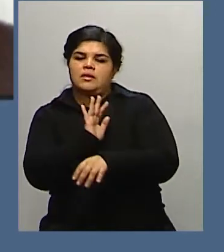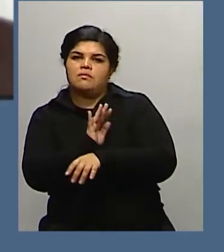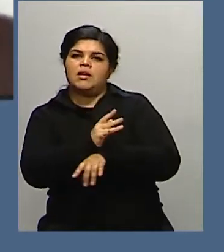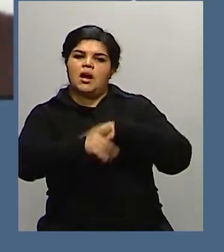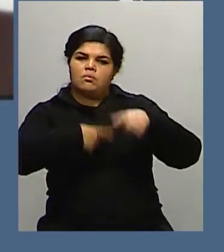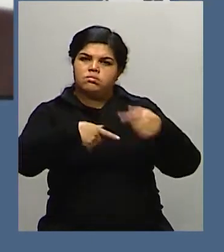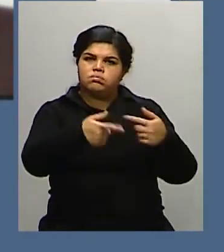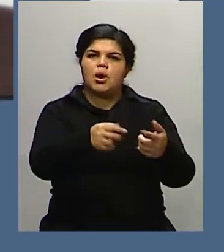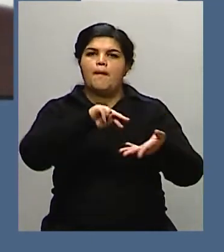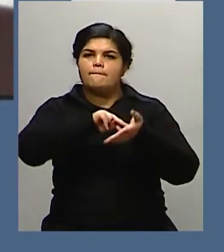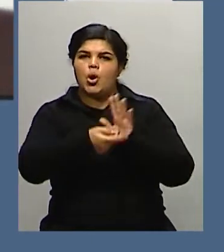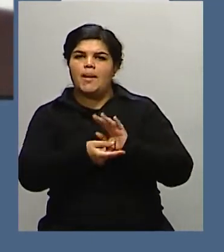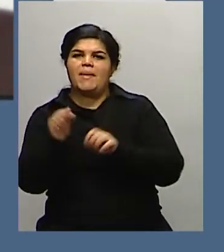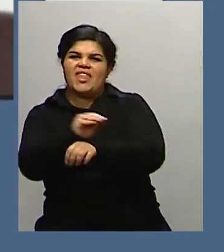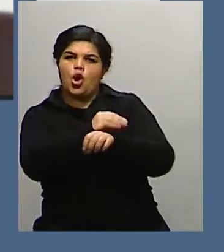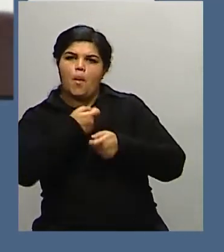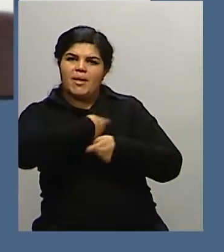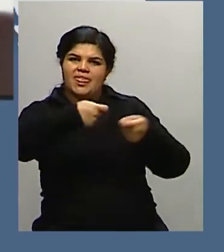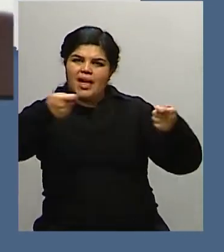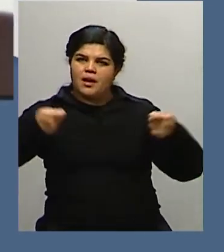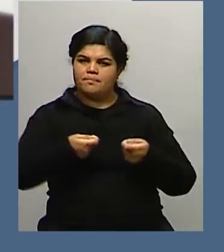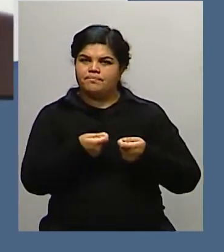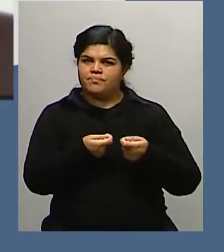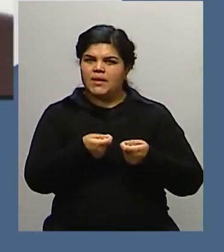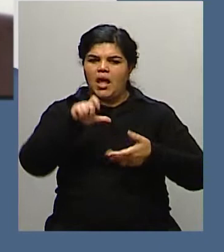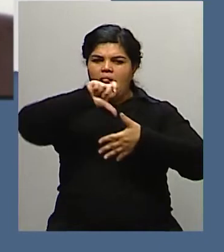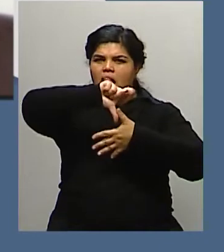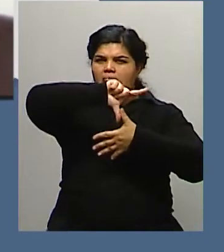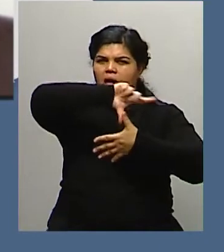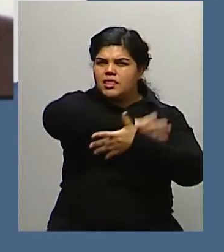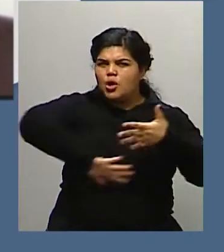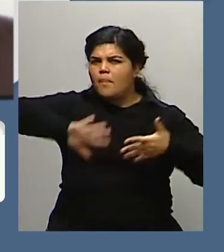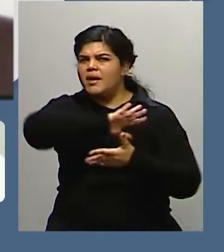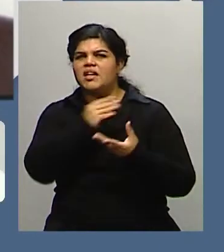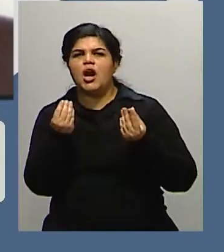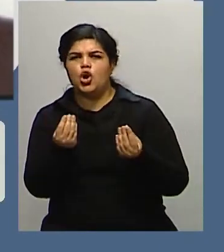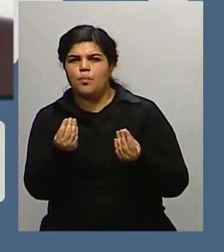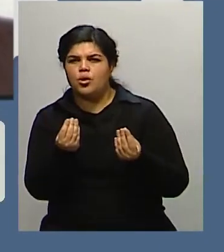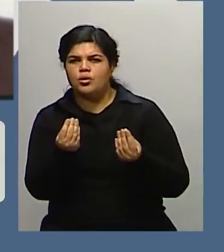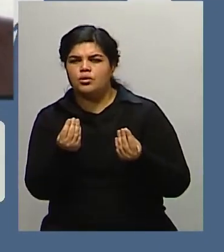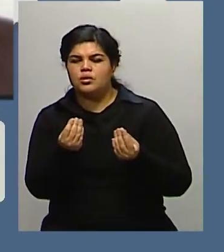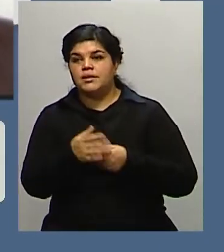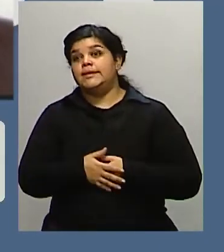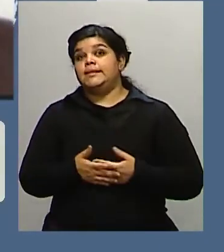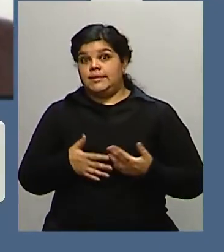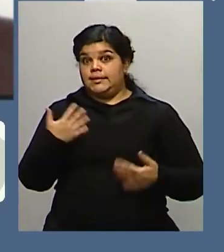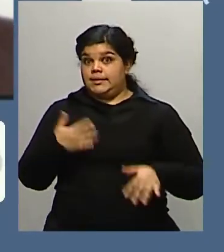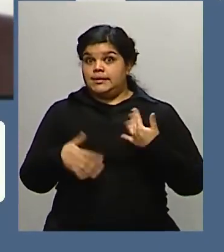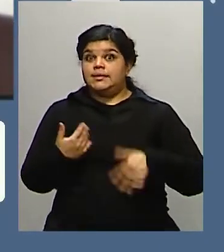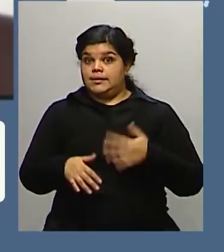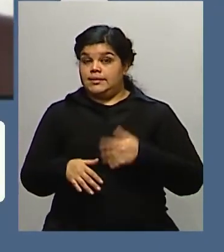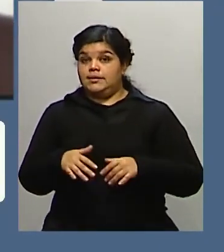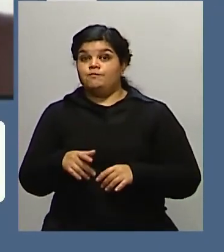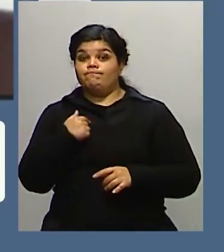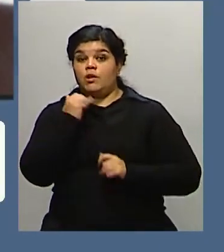en esa situación que se puede dar? Bueno, es sumamente pertinente la pregunta, Claudia, y el impacto, por eso cuando